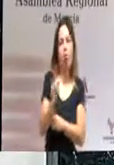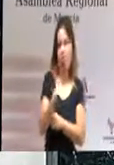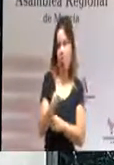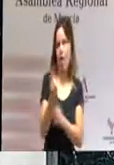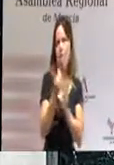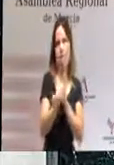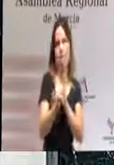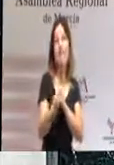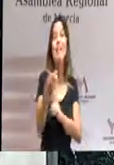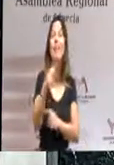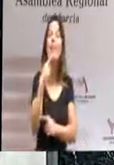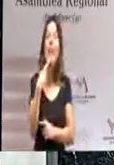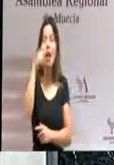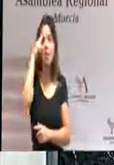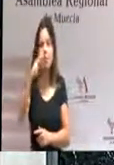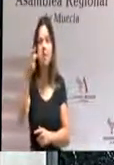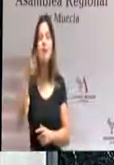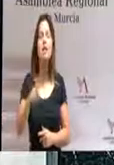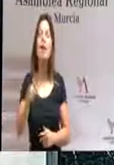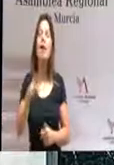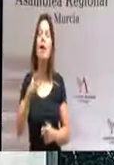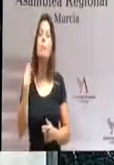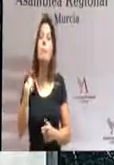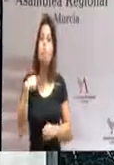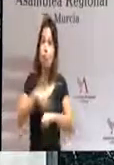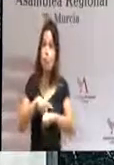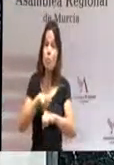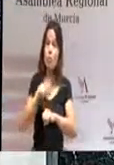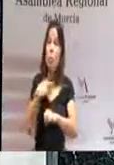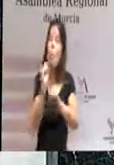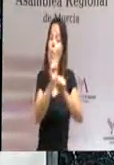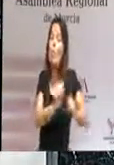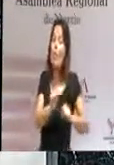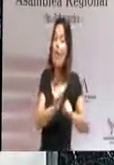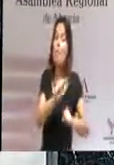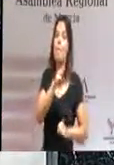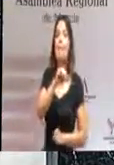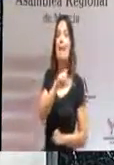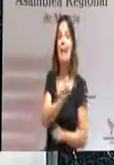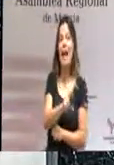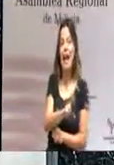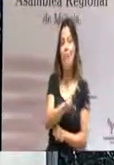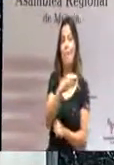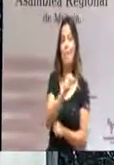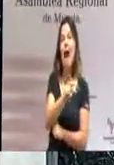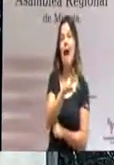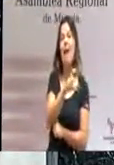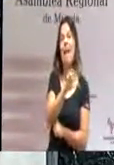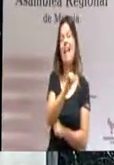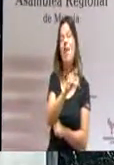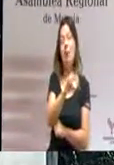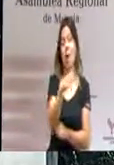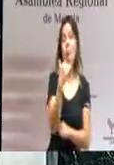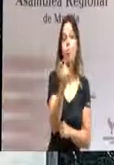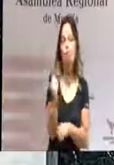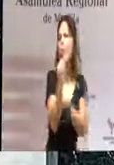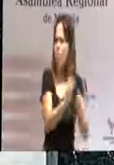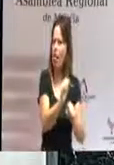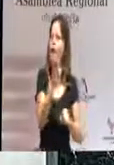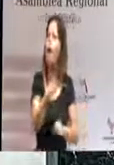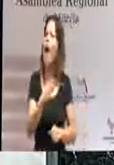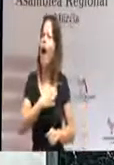de honestidad y de honradez. Y lo hace al mismo tiempo que protege a Pilar Barreiro de su imputación y se protege a